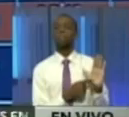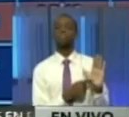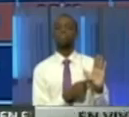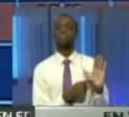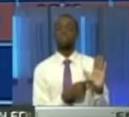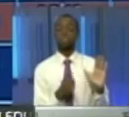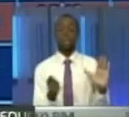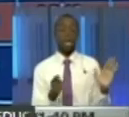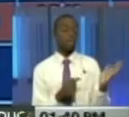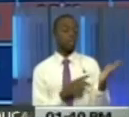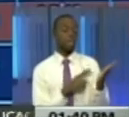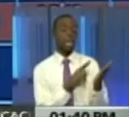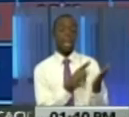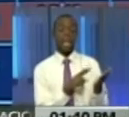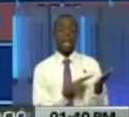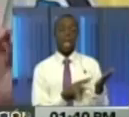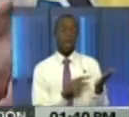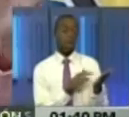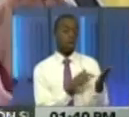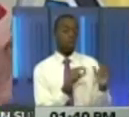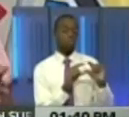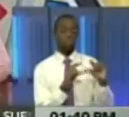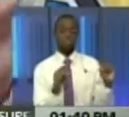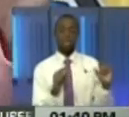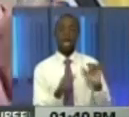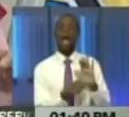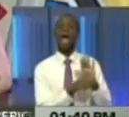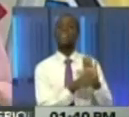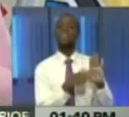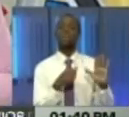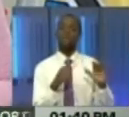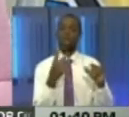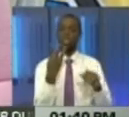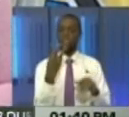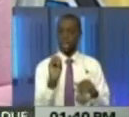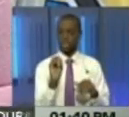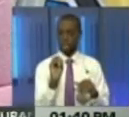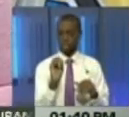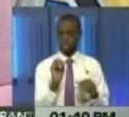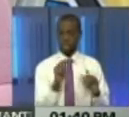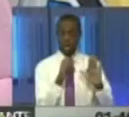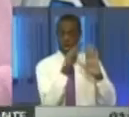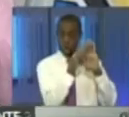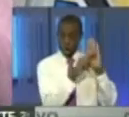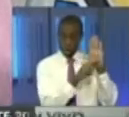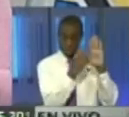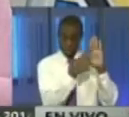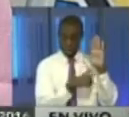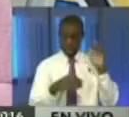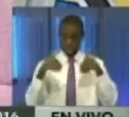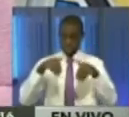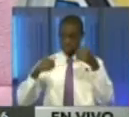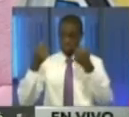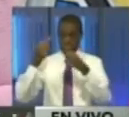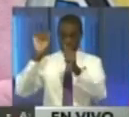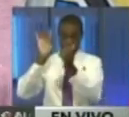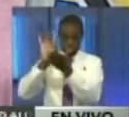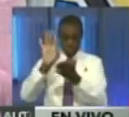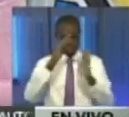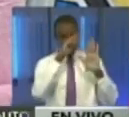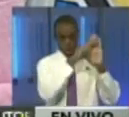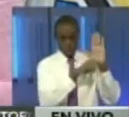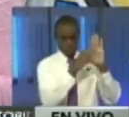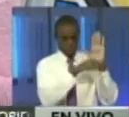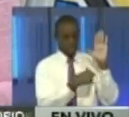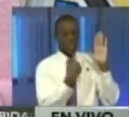permito leer aquí un extracto de lo que dice el artículo 30 de las normas que está rigiendo este proceso. La celebración